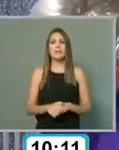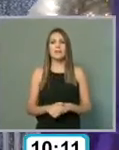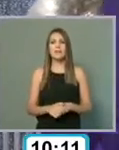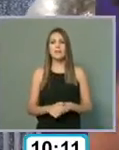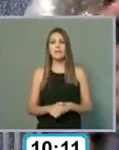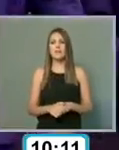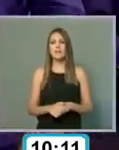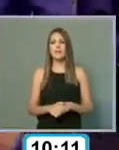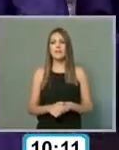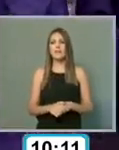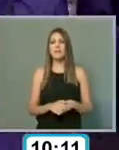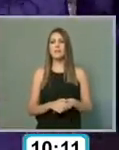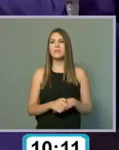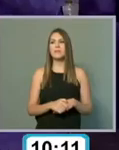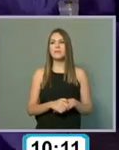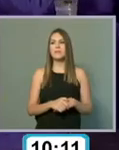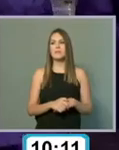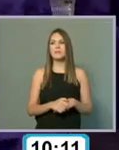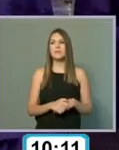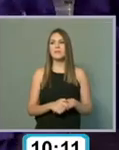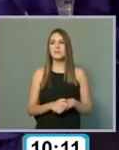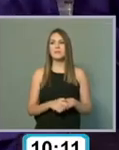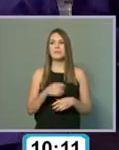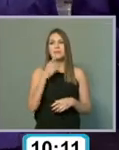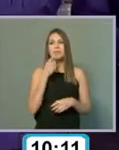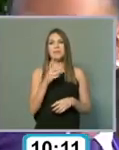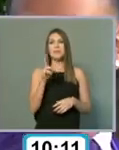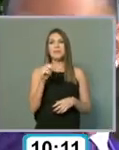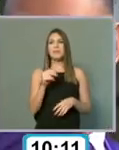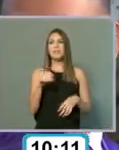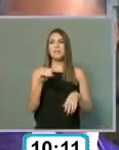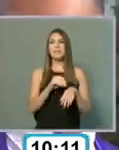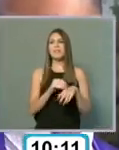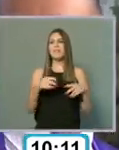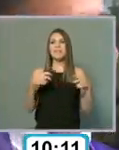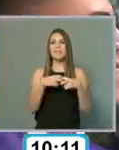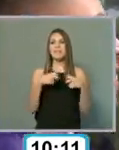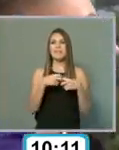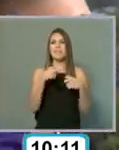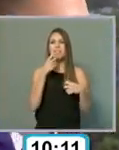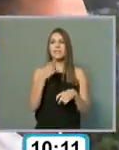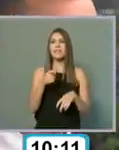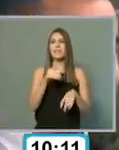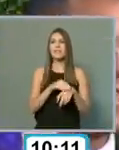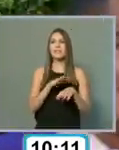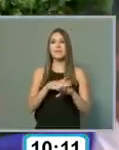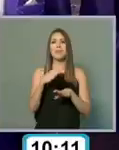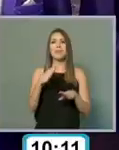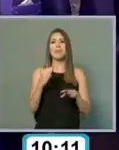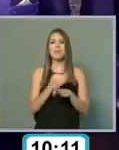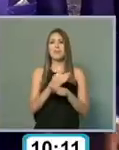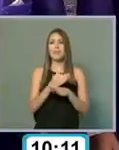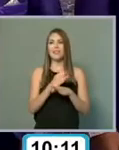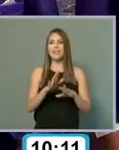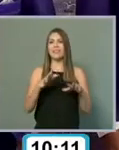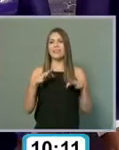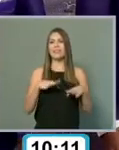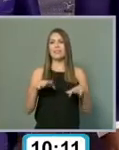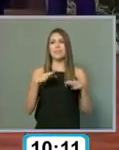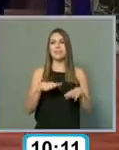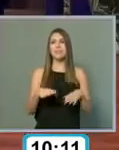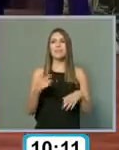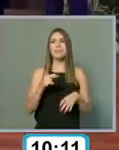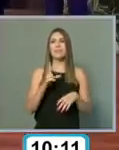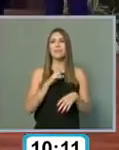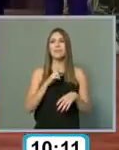¿verdad? No, pues aquí mi compa... No te, pongas, te pones más prieto, muchacho, nomás No, digo. lo que pasa... Tranquilo, Lo que hombre. pasa es que a mi